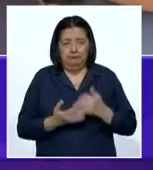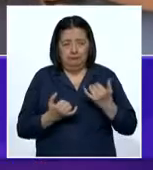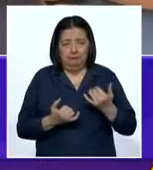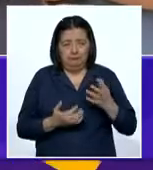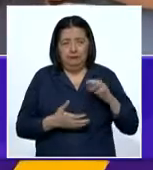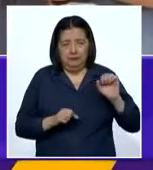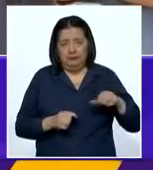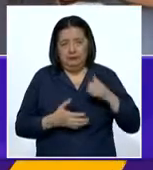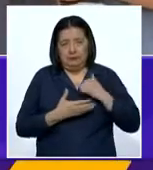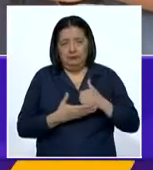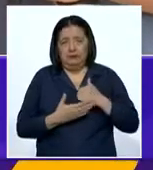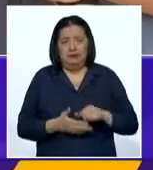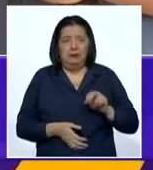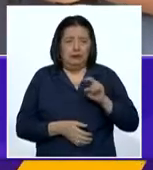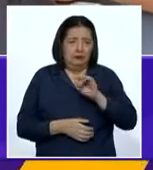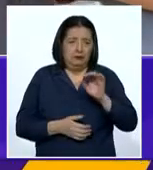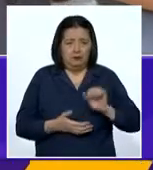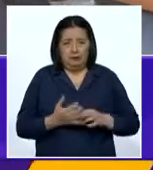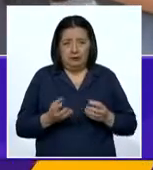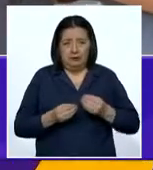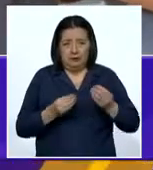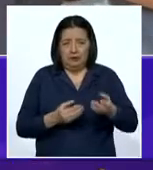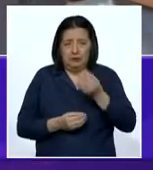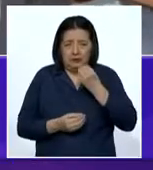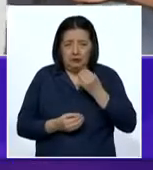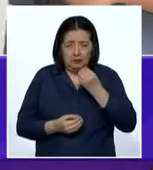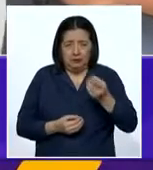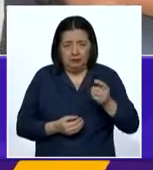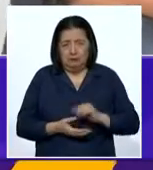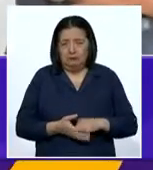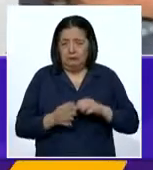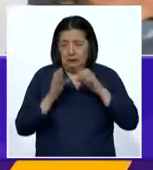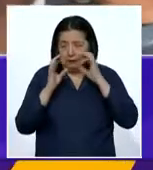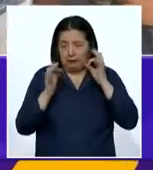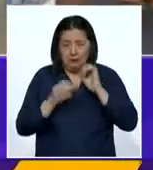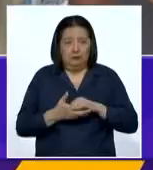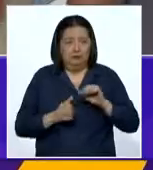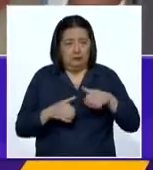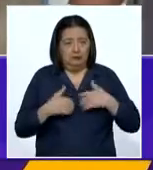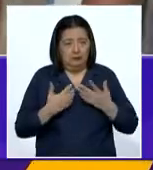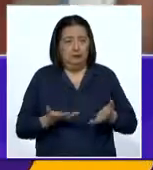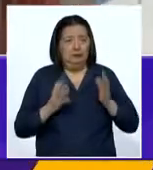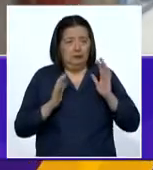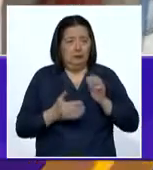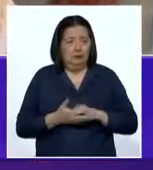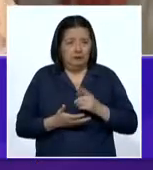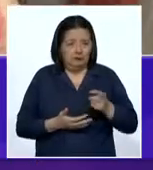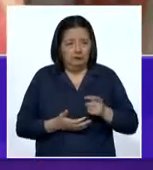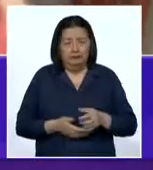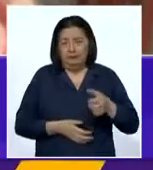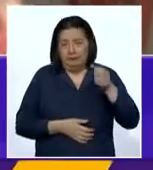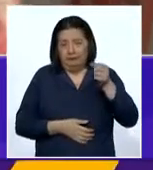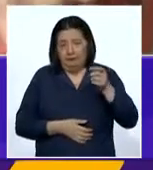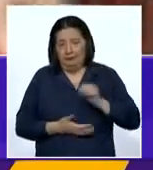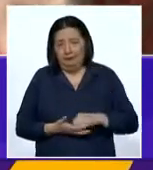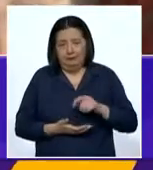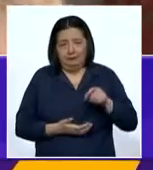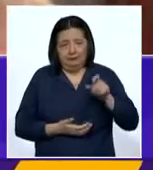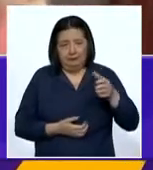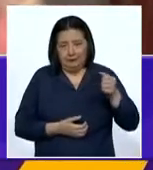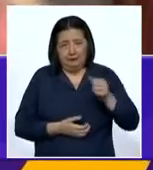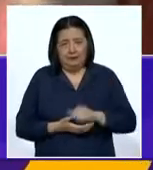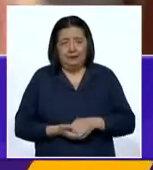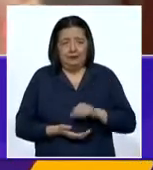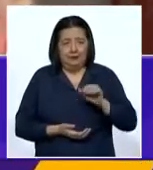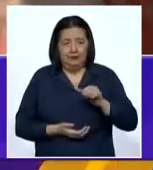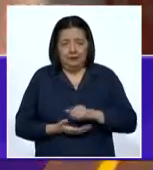Vamos a ayudar también a Natsumi para dejarle también comidita para los gatos, para que los pueda atender. En este caso, la leche, porque necesita lechita ahorita, ¿no?